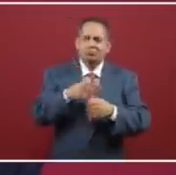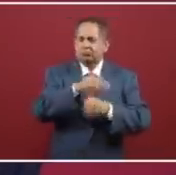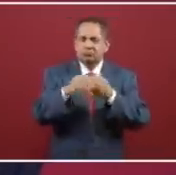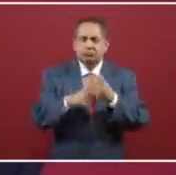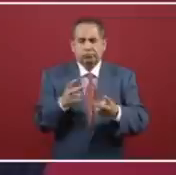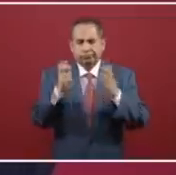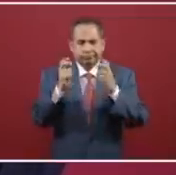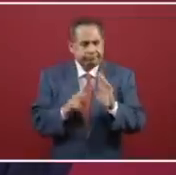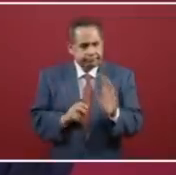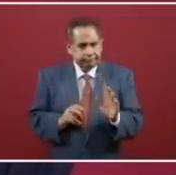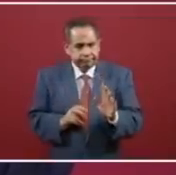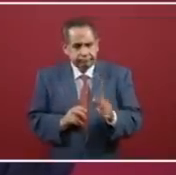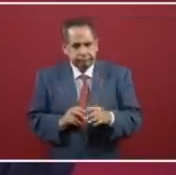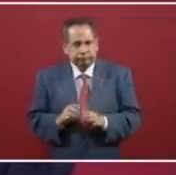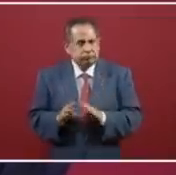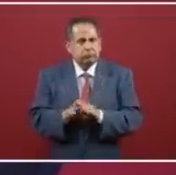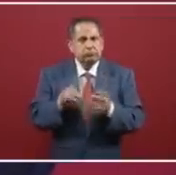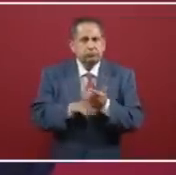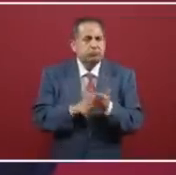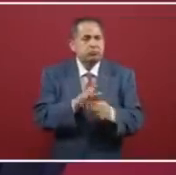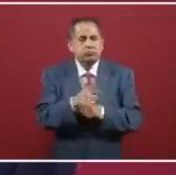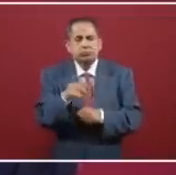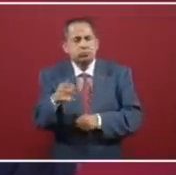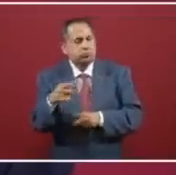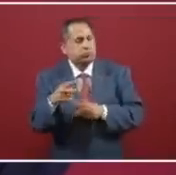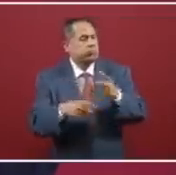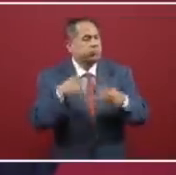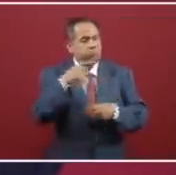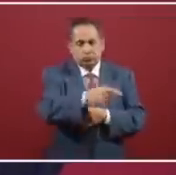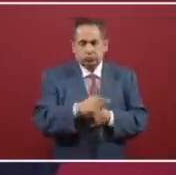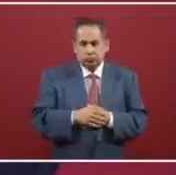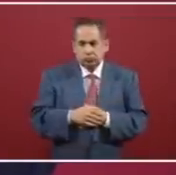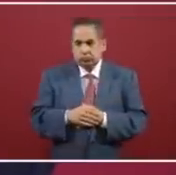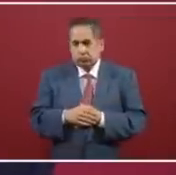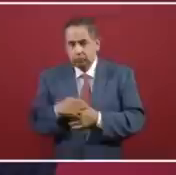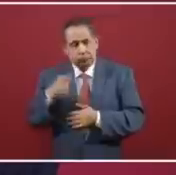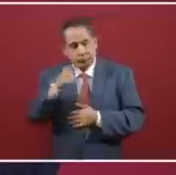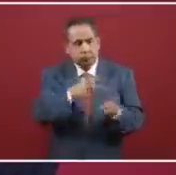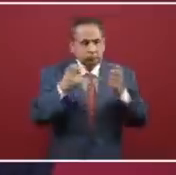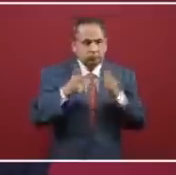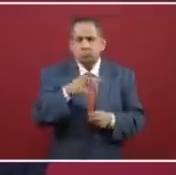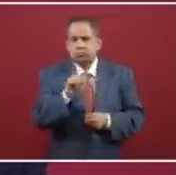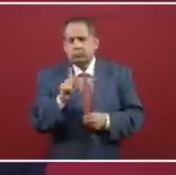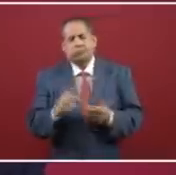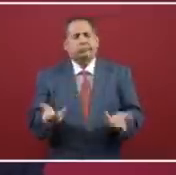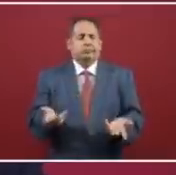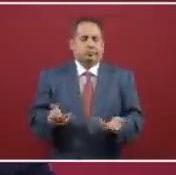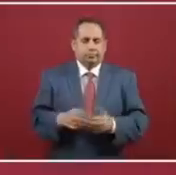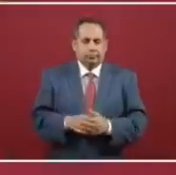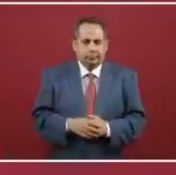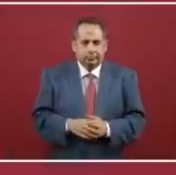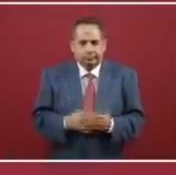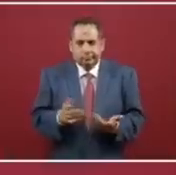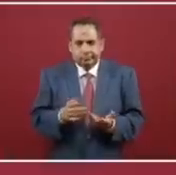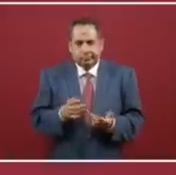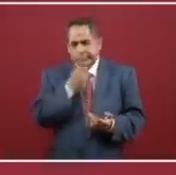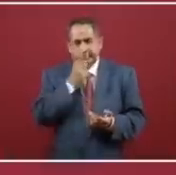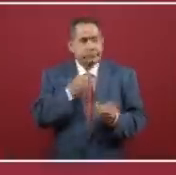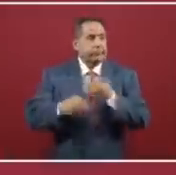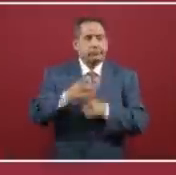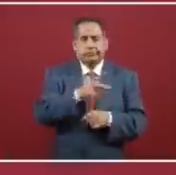roban lo ligó bueno en cual cargas tú dental y ahí te roban no hay no me roban lo que